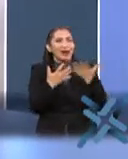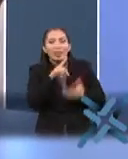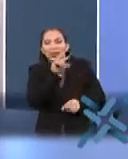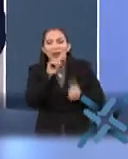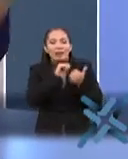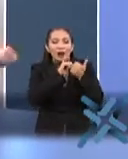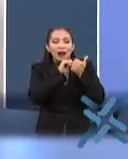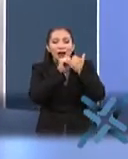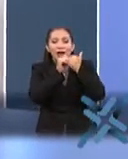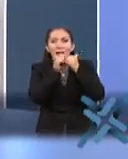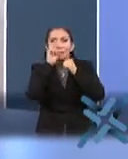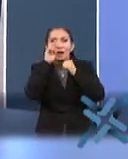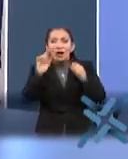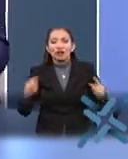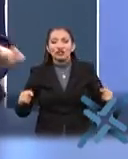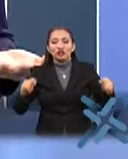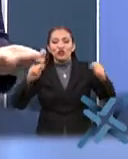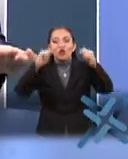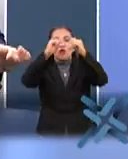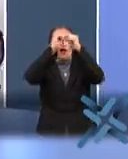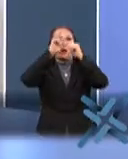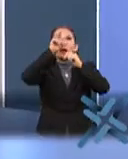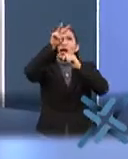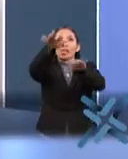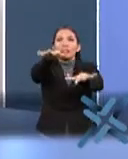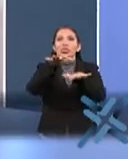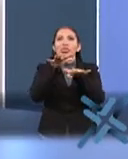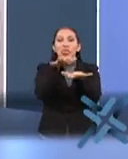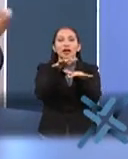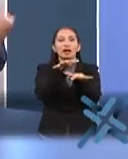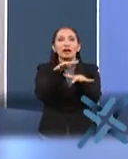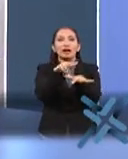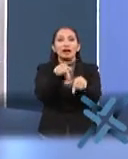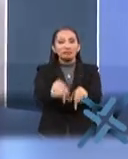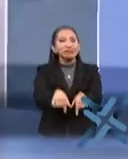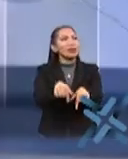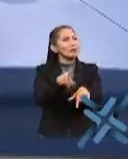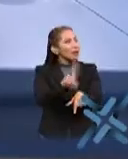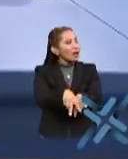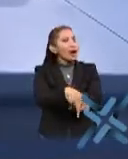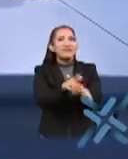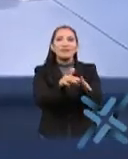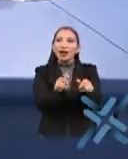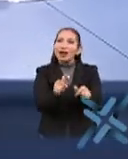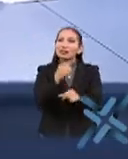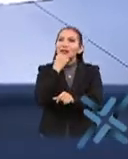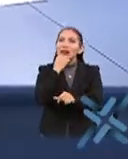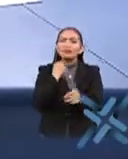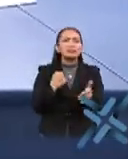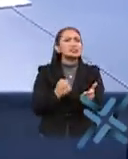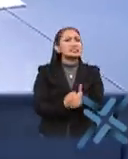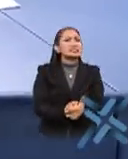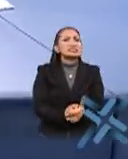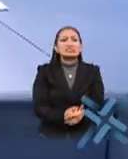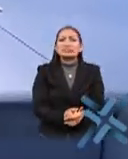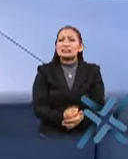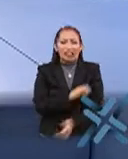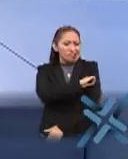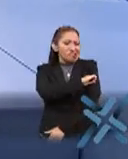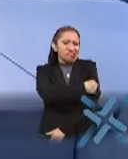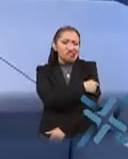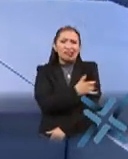cuando al momento de ver la Torre Eiffel, que es el monumento más representativo, dices, no, ya estoy aquí. Es una satisfacción